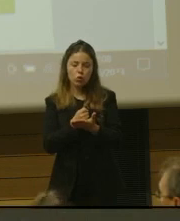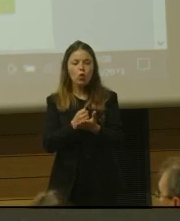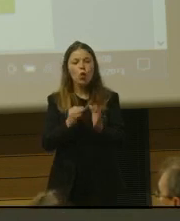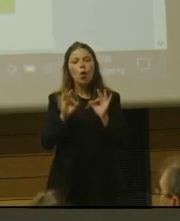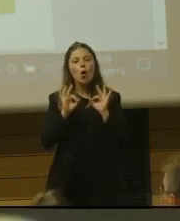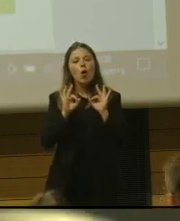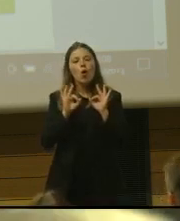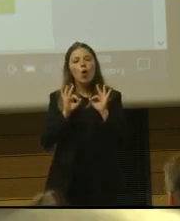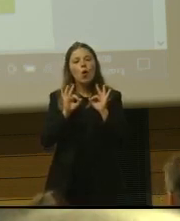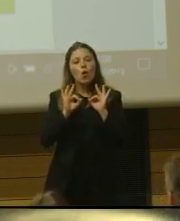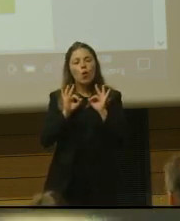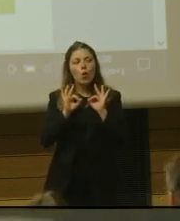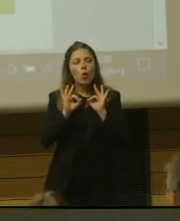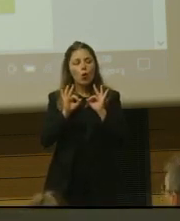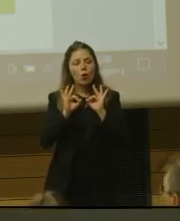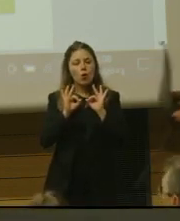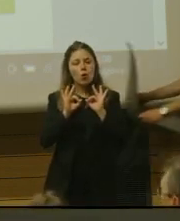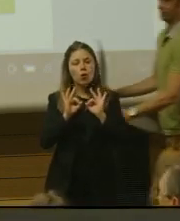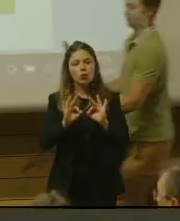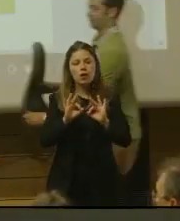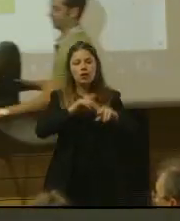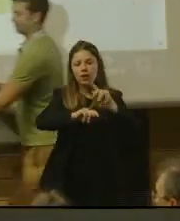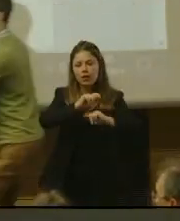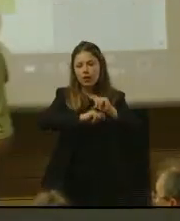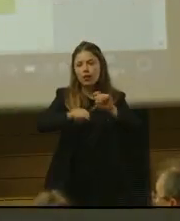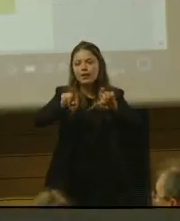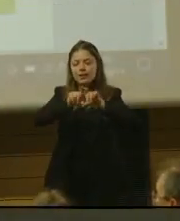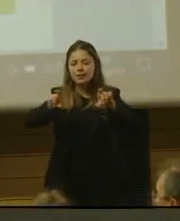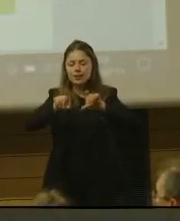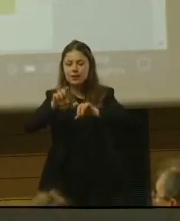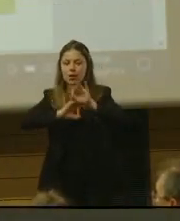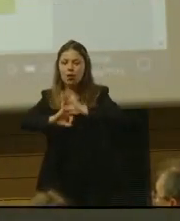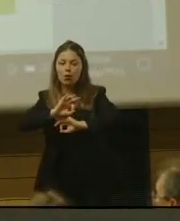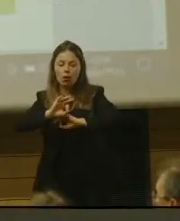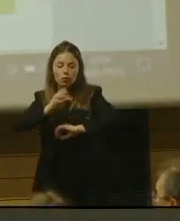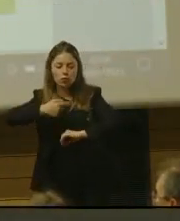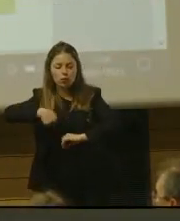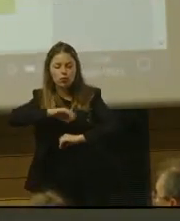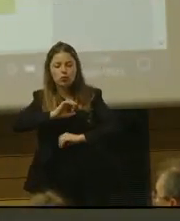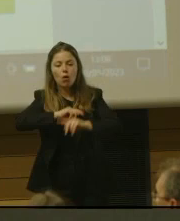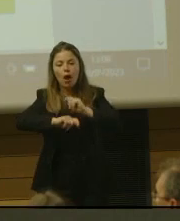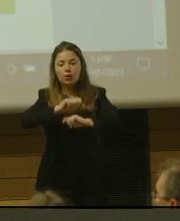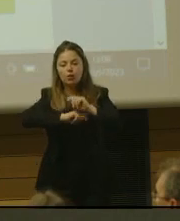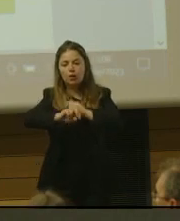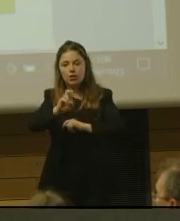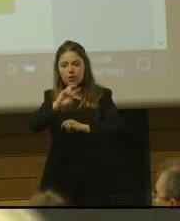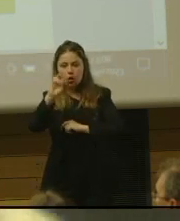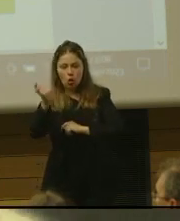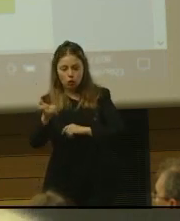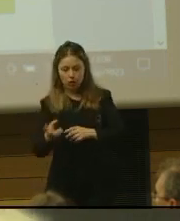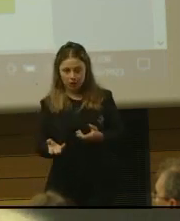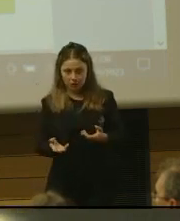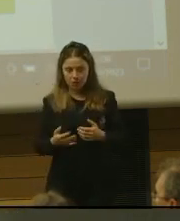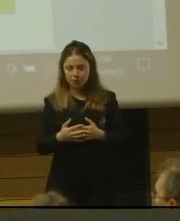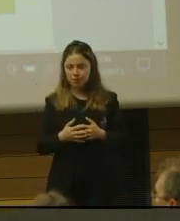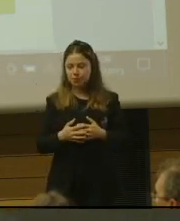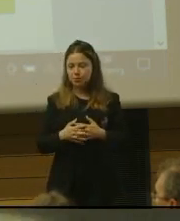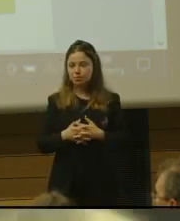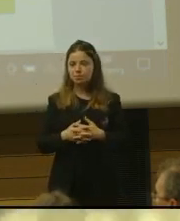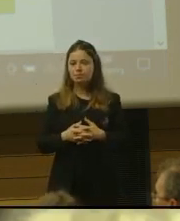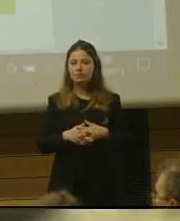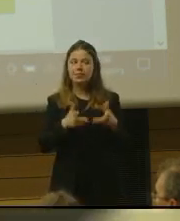las administraciones como desde las entidades o ONGs, como por ejemplo nosotros, u otras asociaciones. Ya tenemos